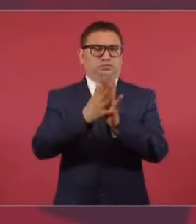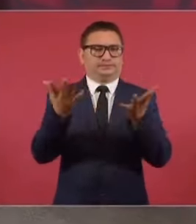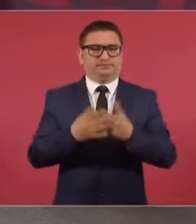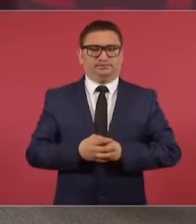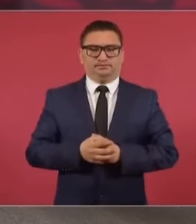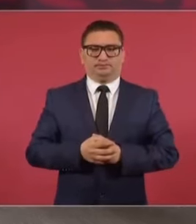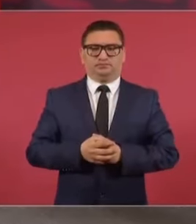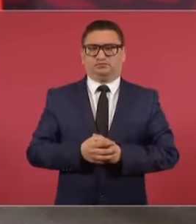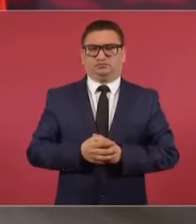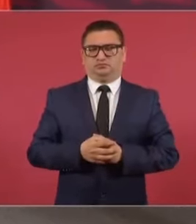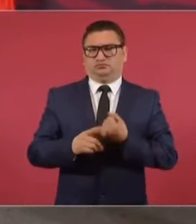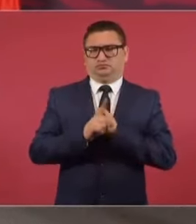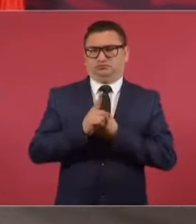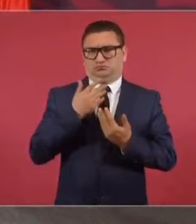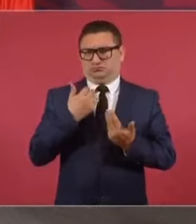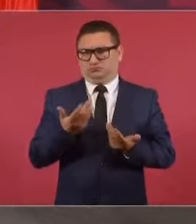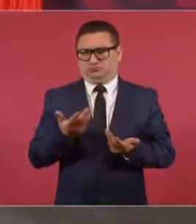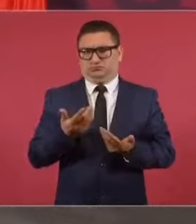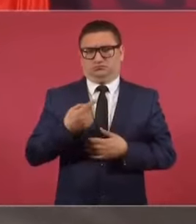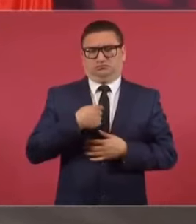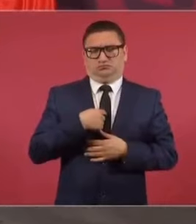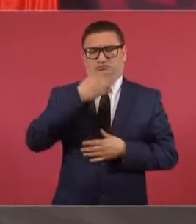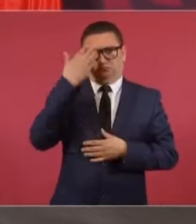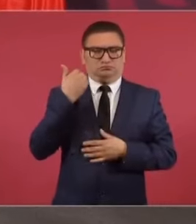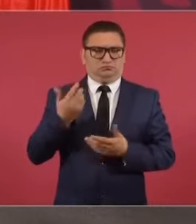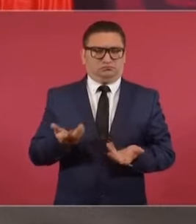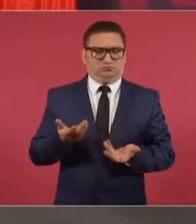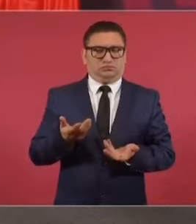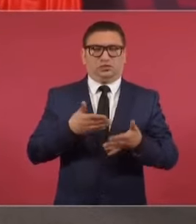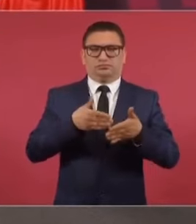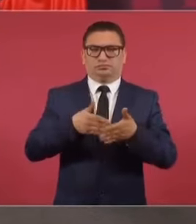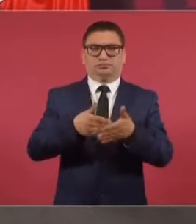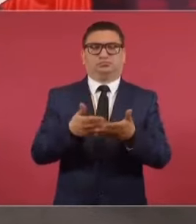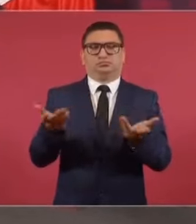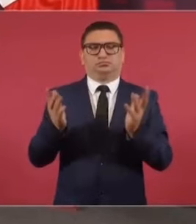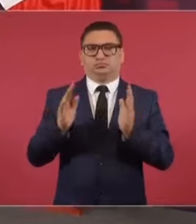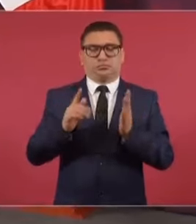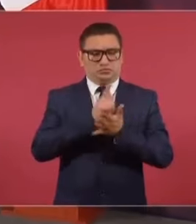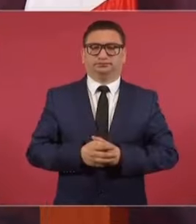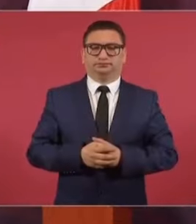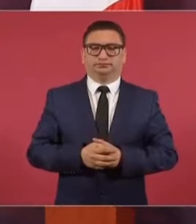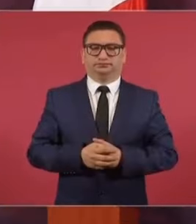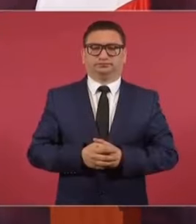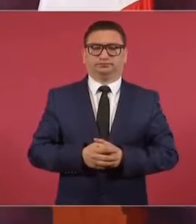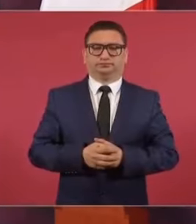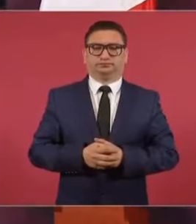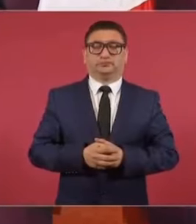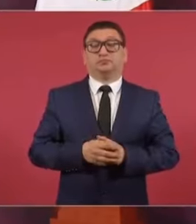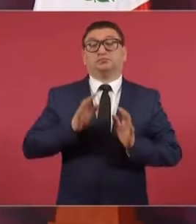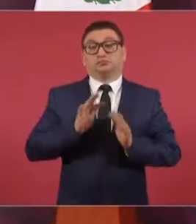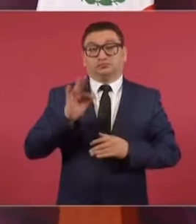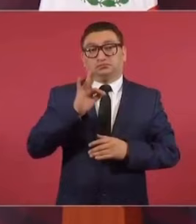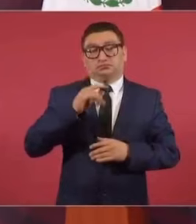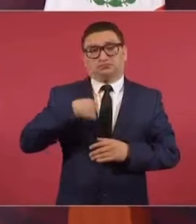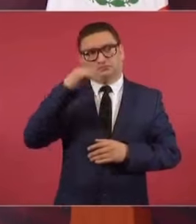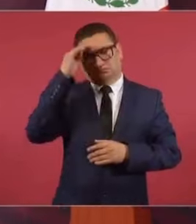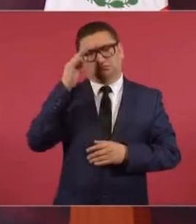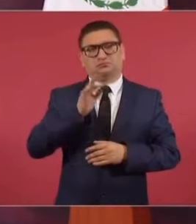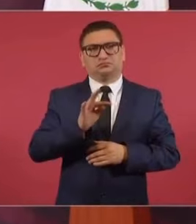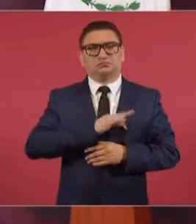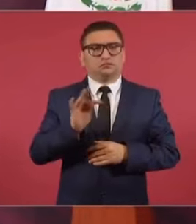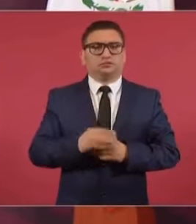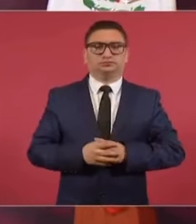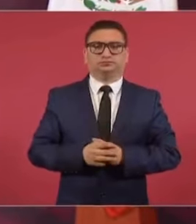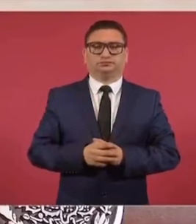participar. No hay, que yo sepa, ningún obstáculo legal, hasta podría decir de